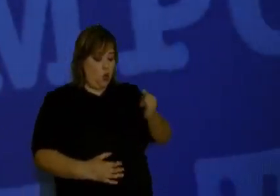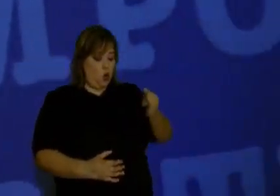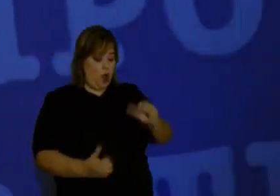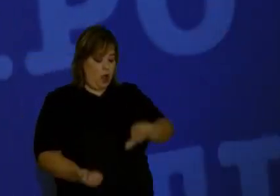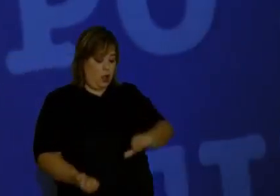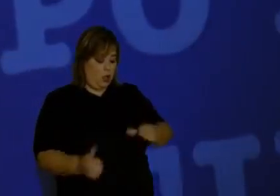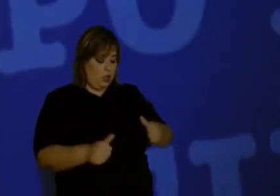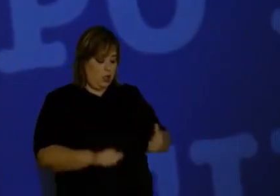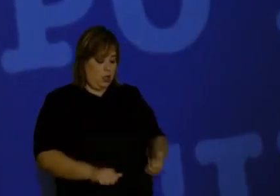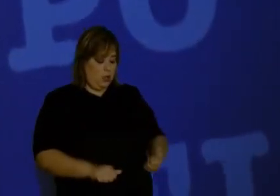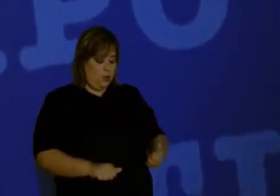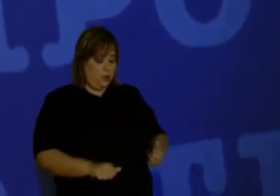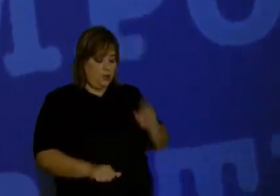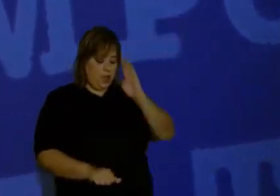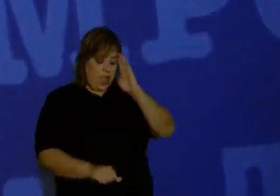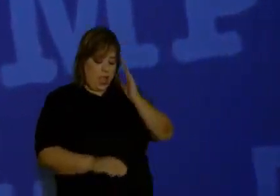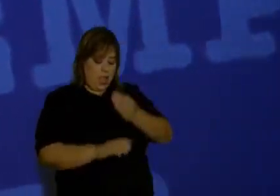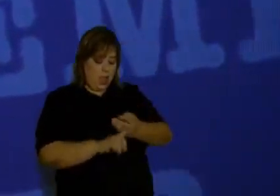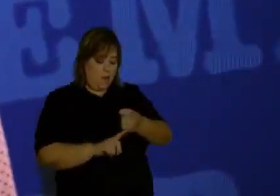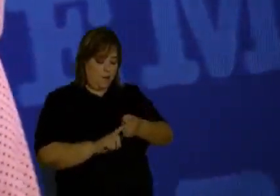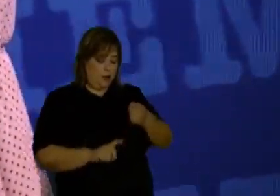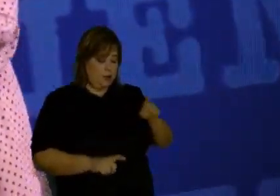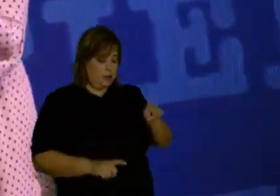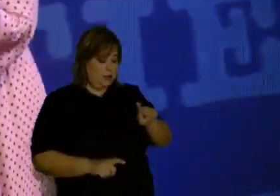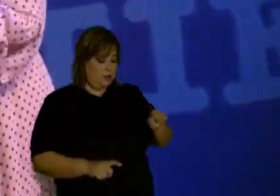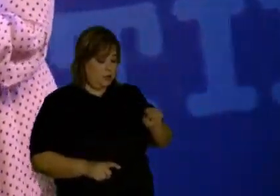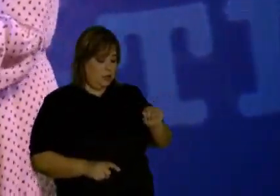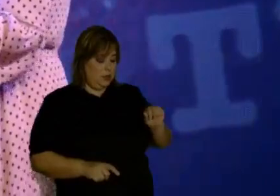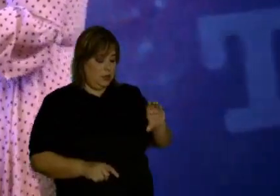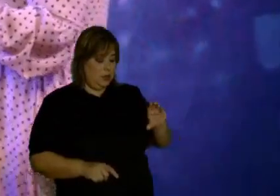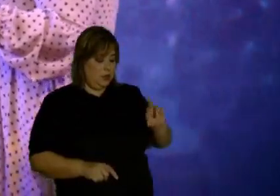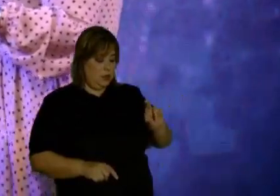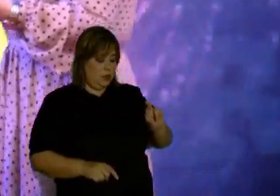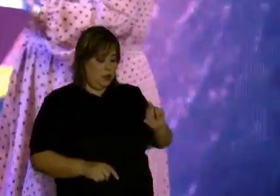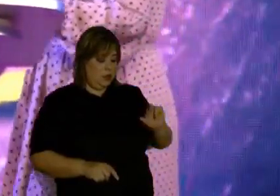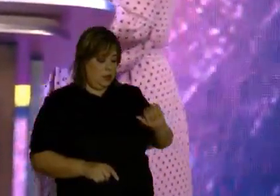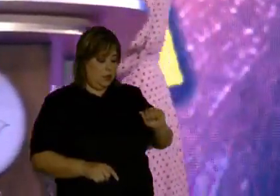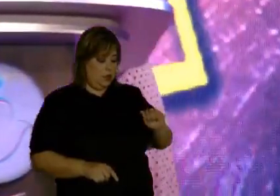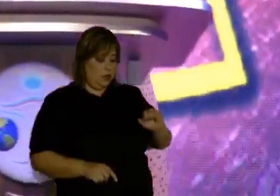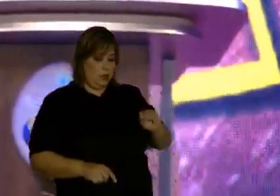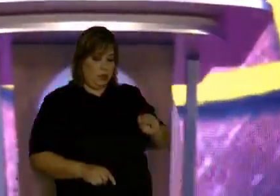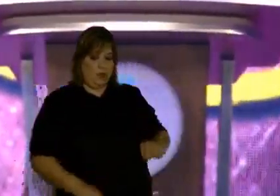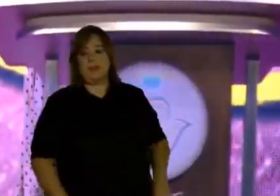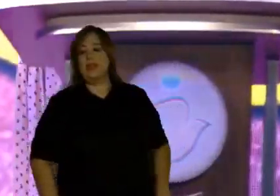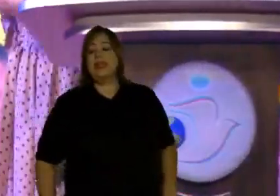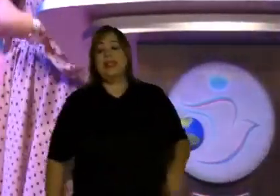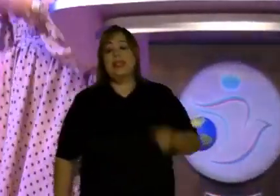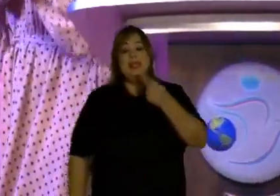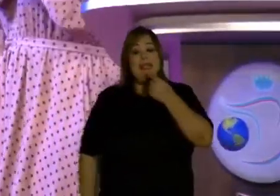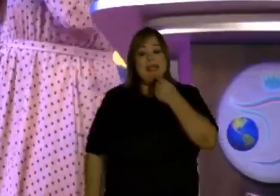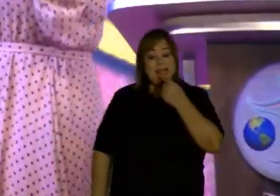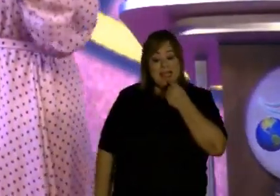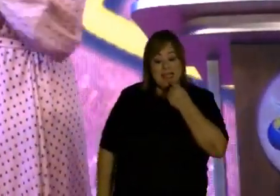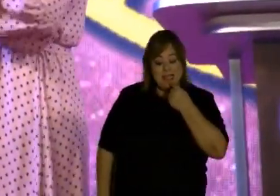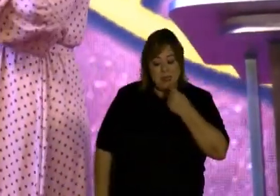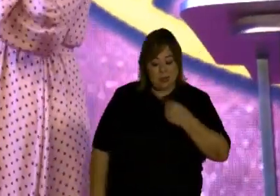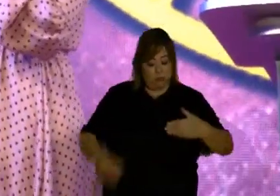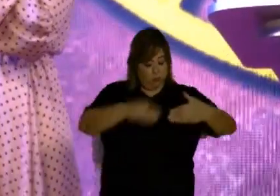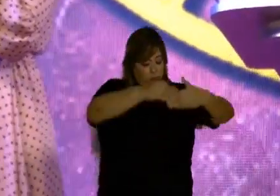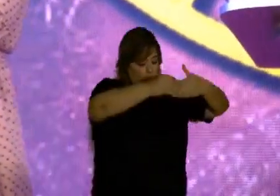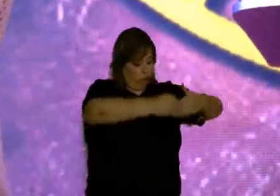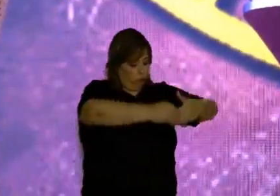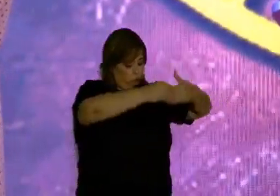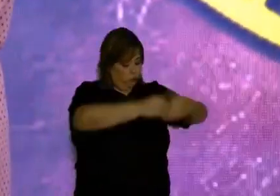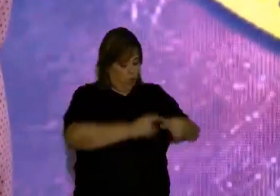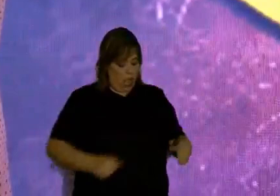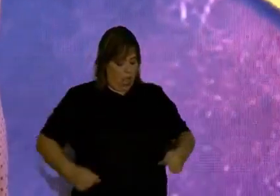¿no se acuerda? Ya se olvidó, lo lee nada más que en Navidad. Y dice que, ¿qué saludo es este? Que lo que está